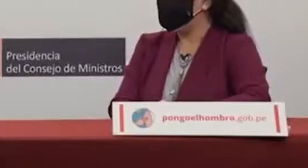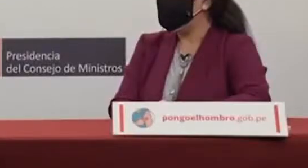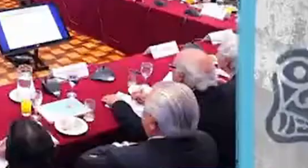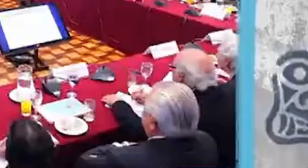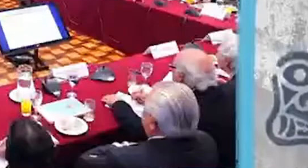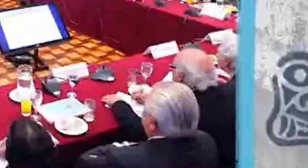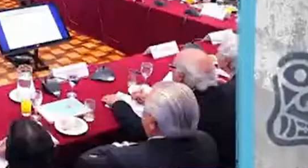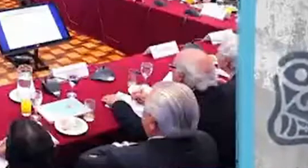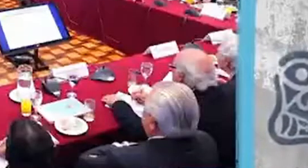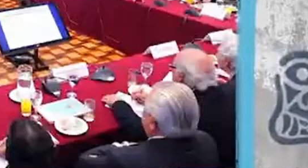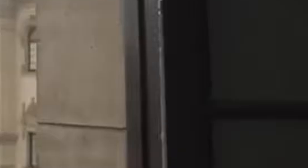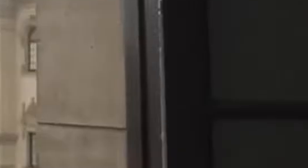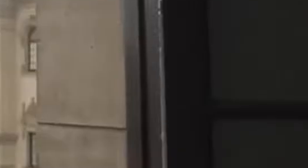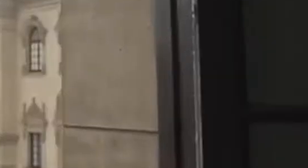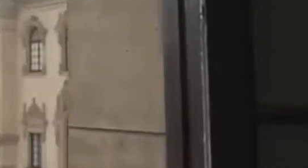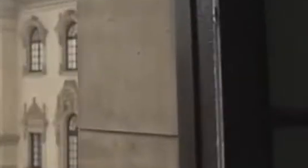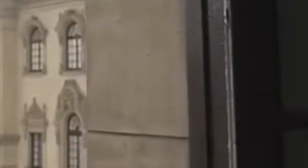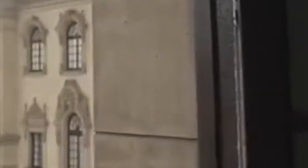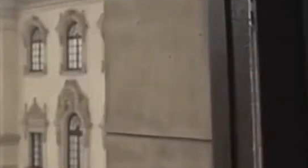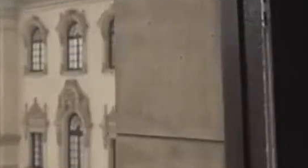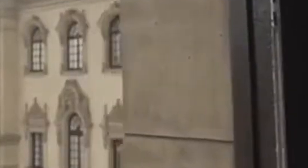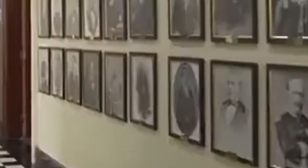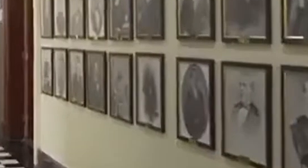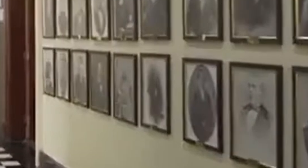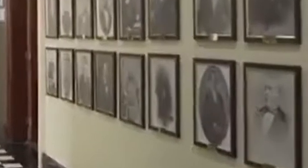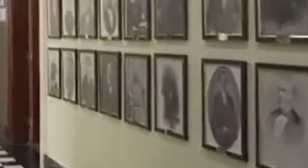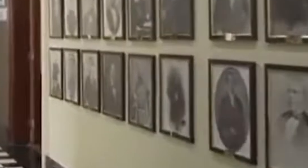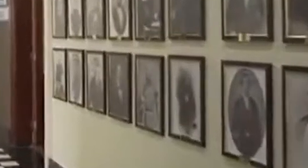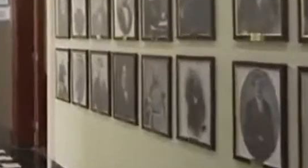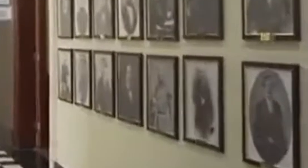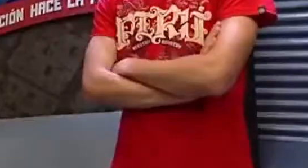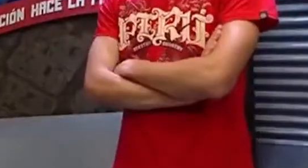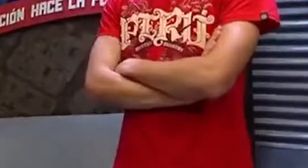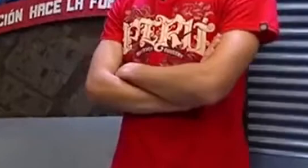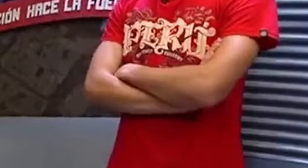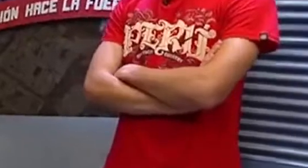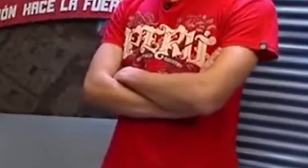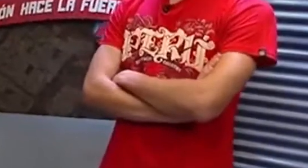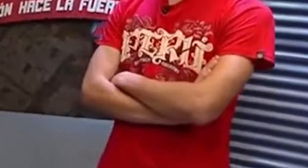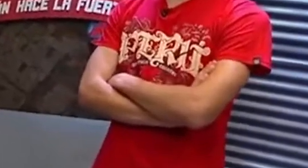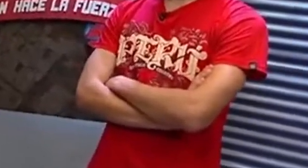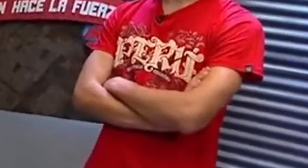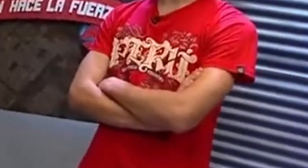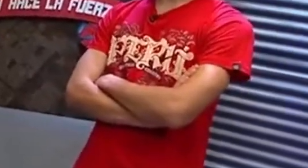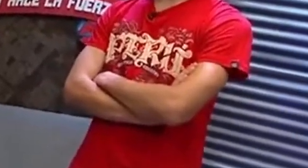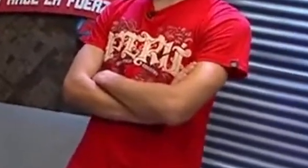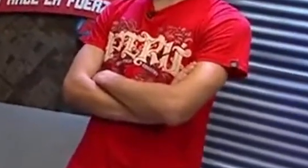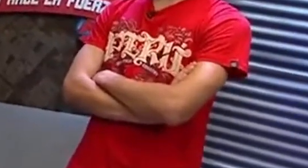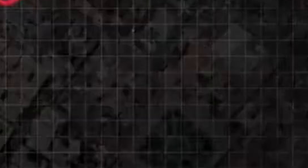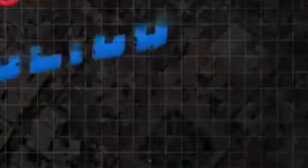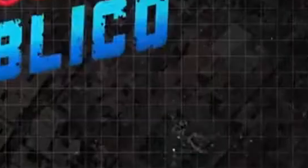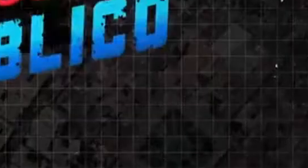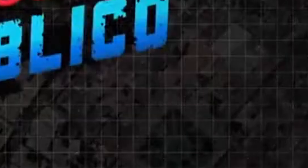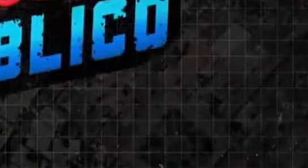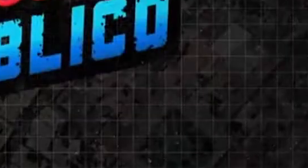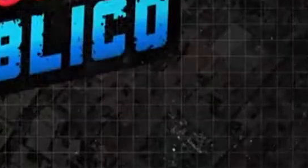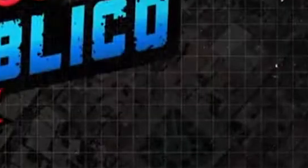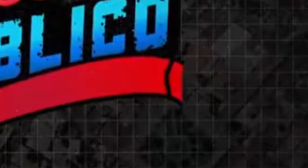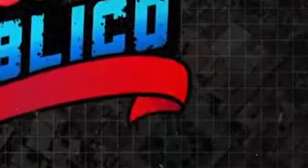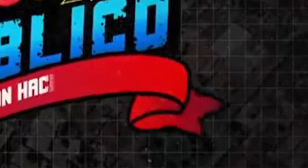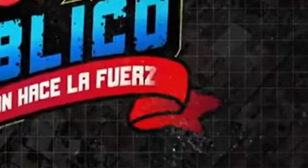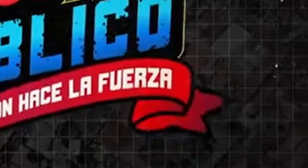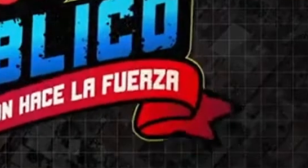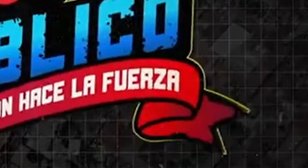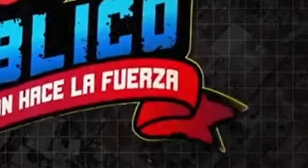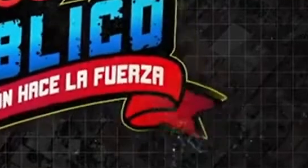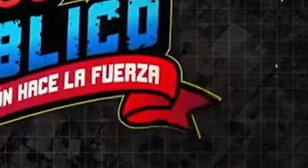conocer el trabajo que realiza la Presidencia del Consejo de Ministros. ¡Qué paja! Ha sido bien novedoso el tema de esa entidad, ¿no? Acceso Público.